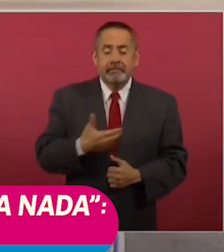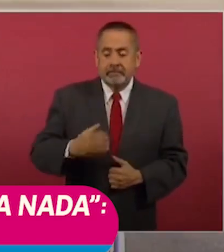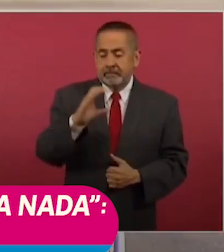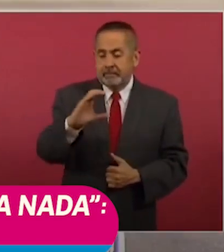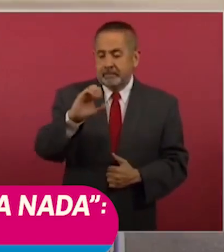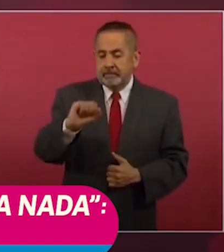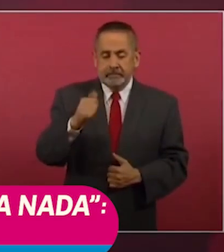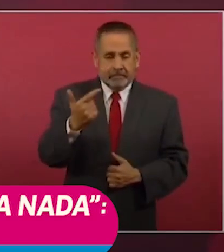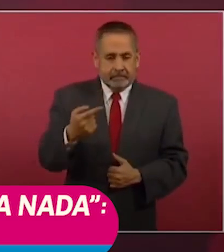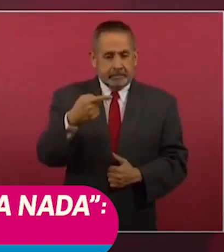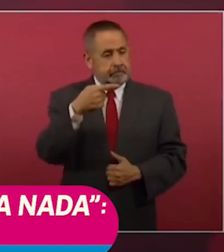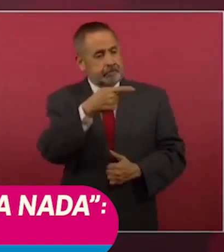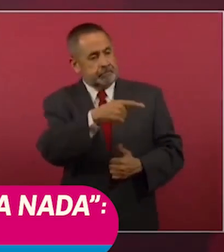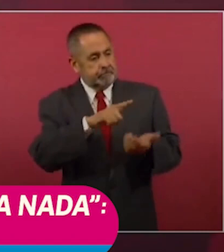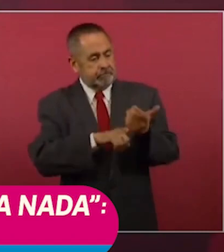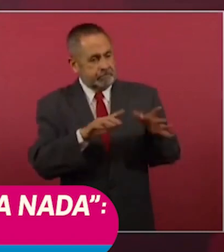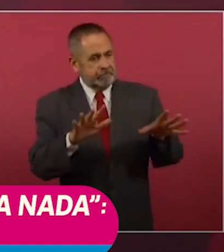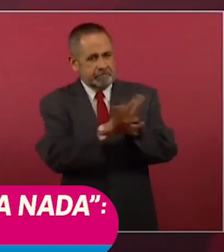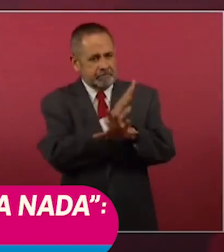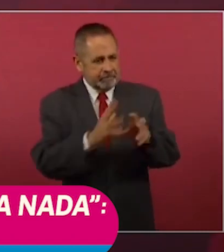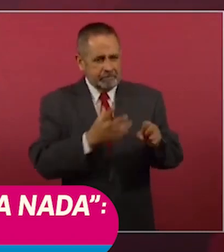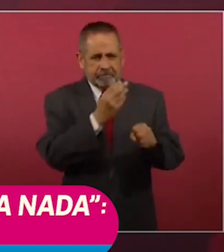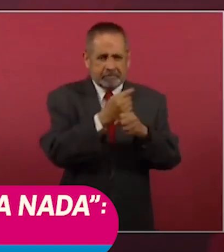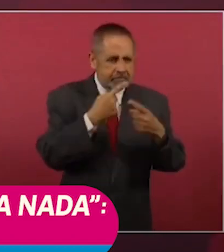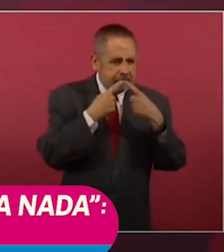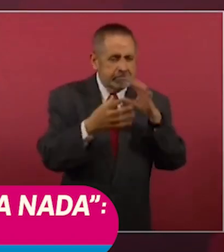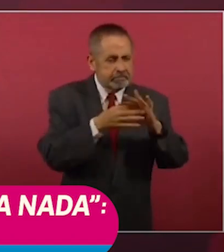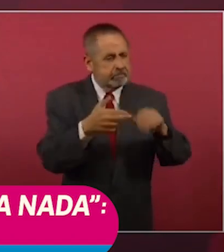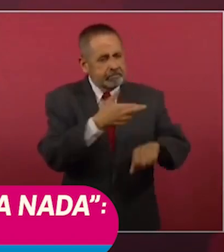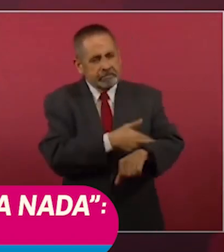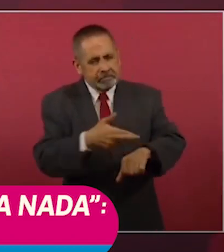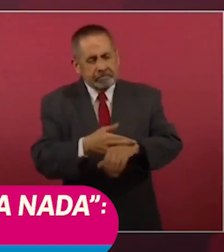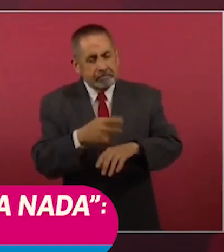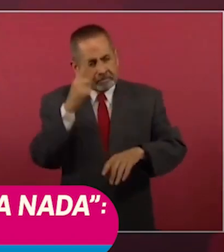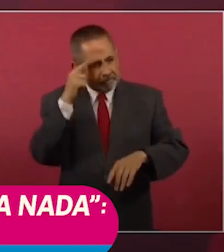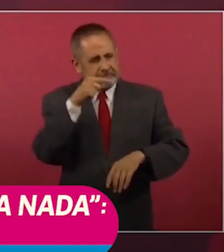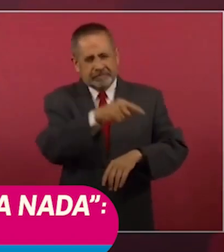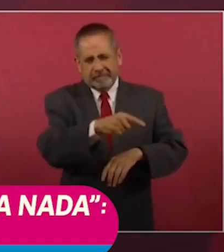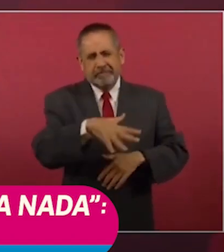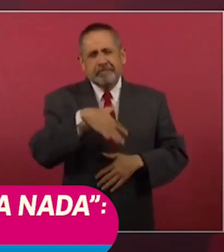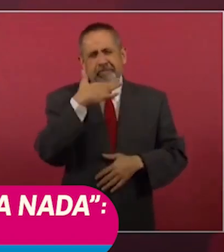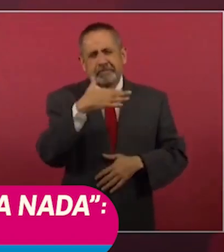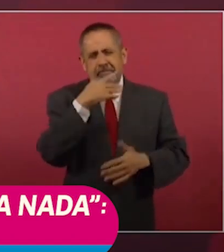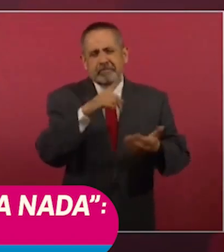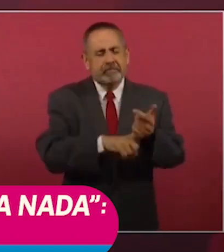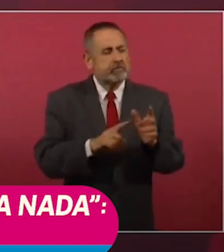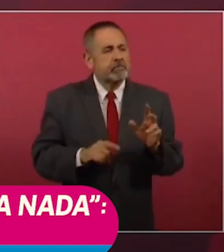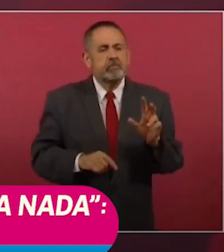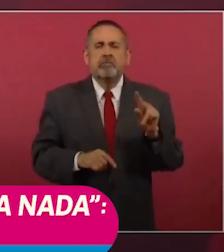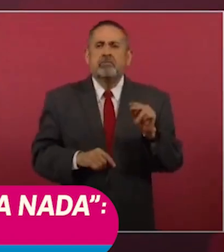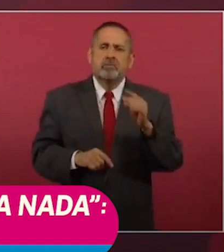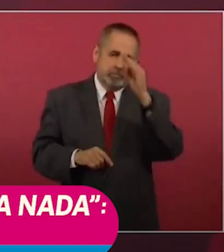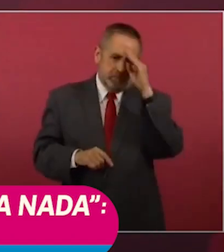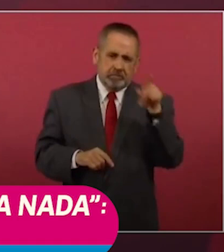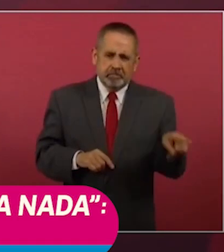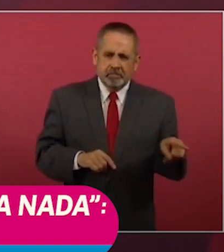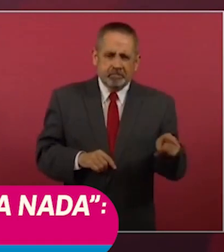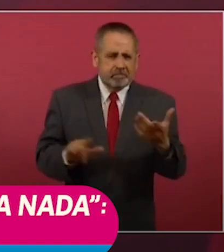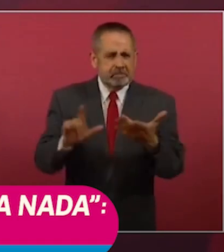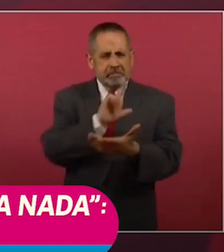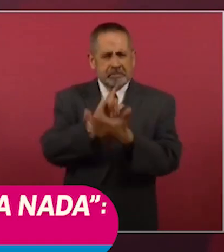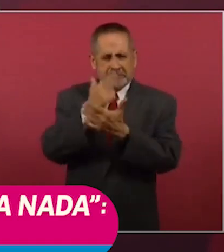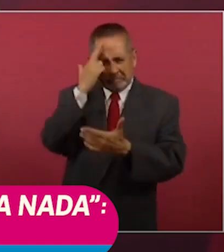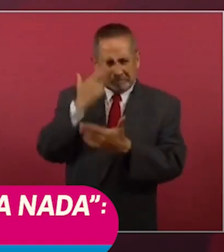modificó el Código Penal para que la corrupción no se considerara delito